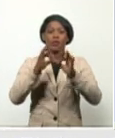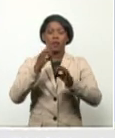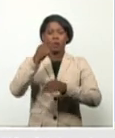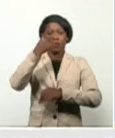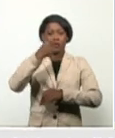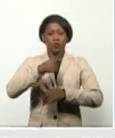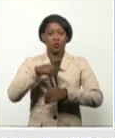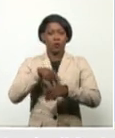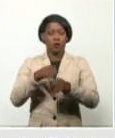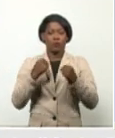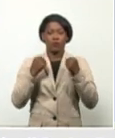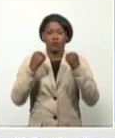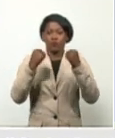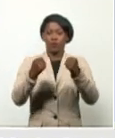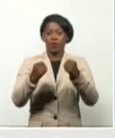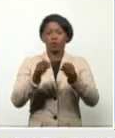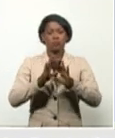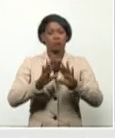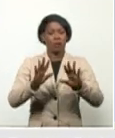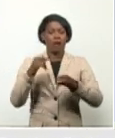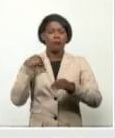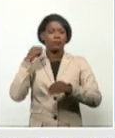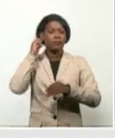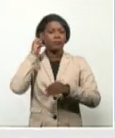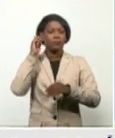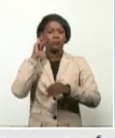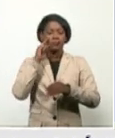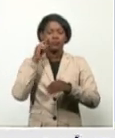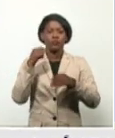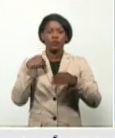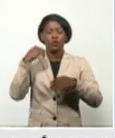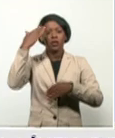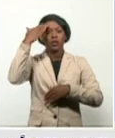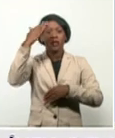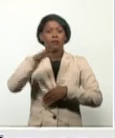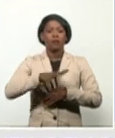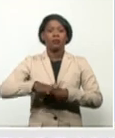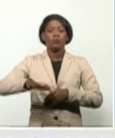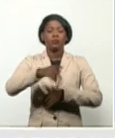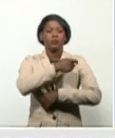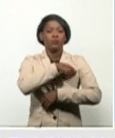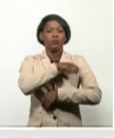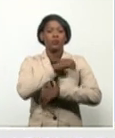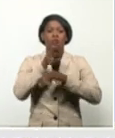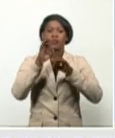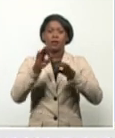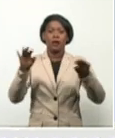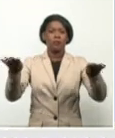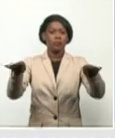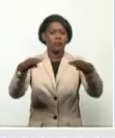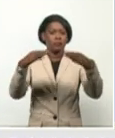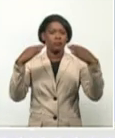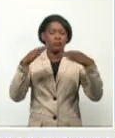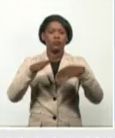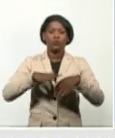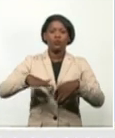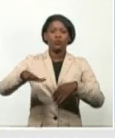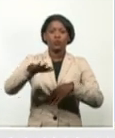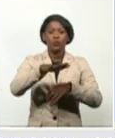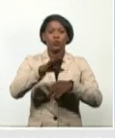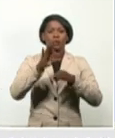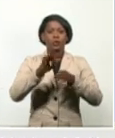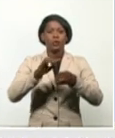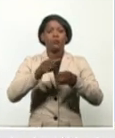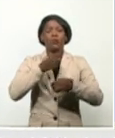forma terminamos, muy agradecido a la población que nos sigue y a todos ustedes que hacen posible que llegue la